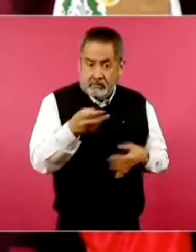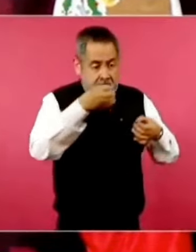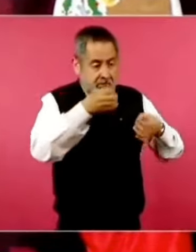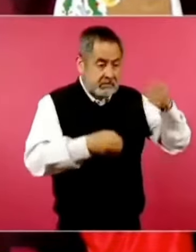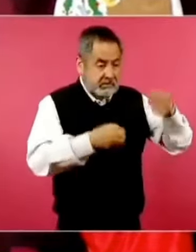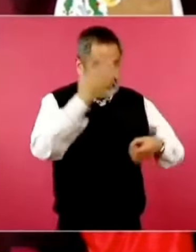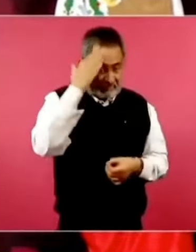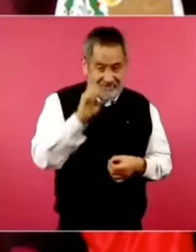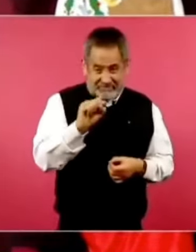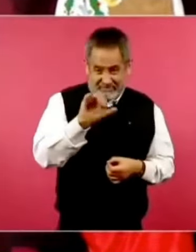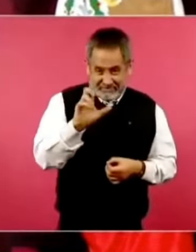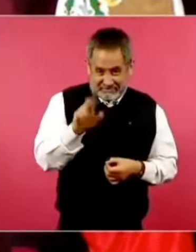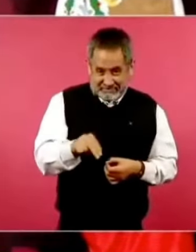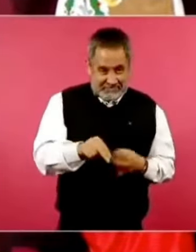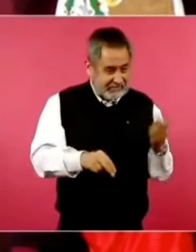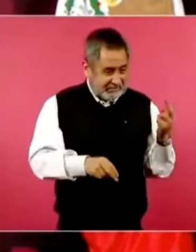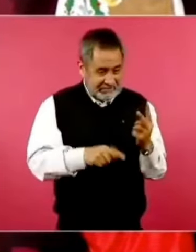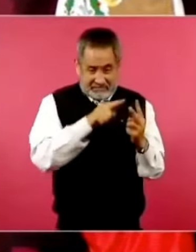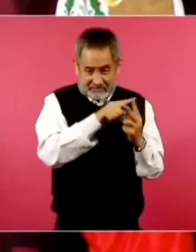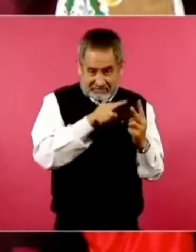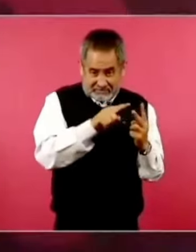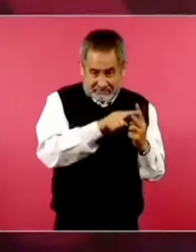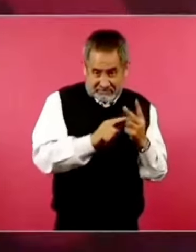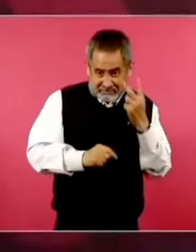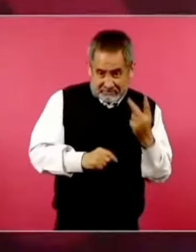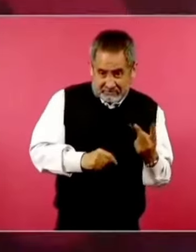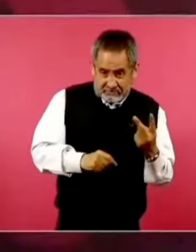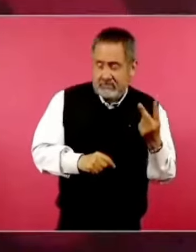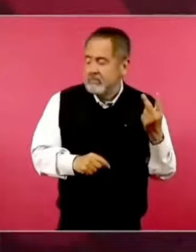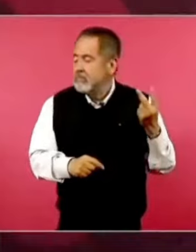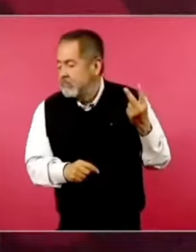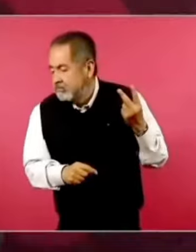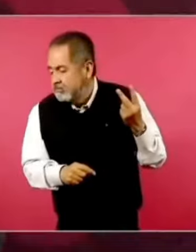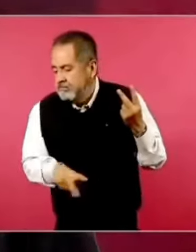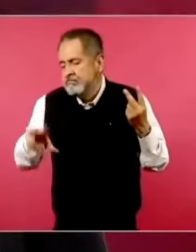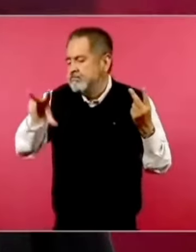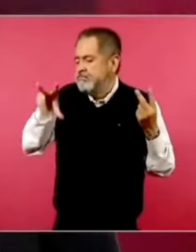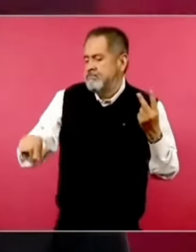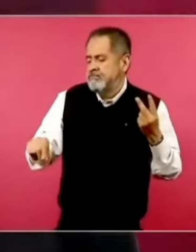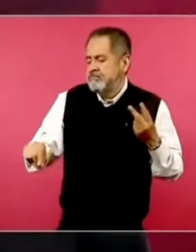dos dos ministros la